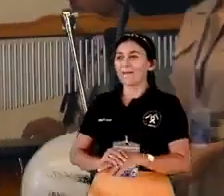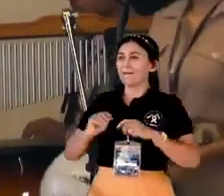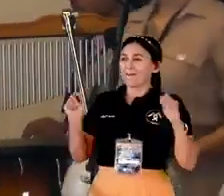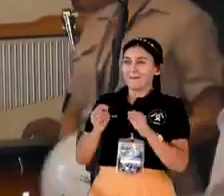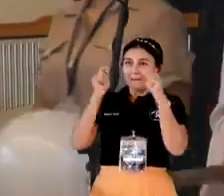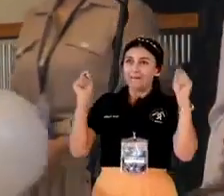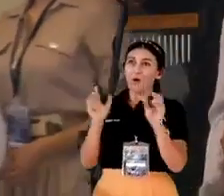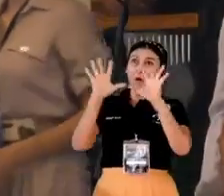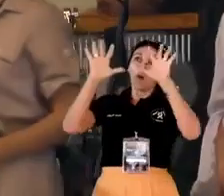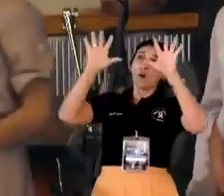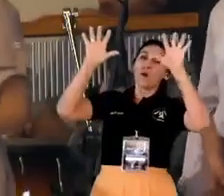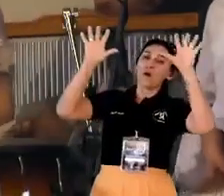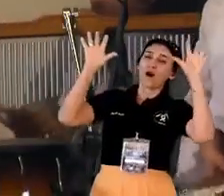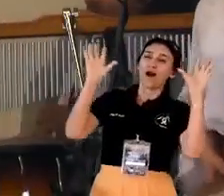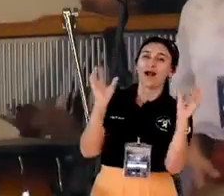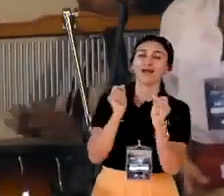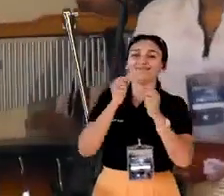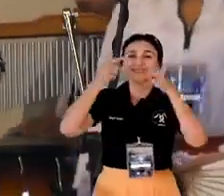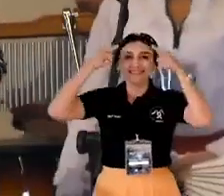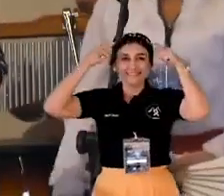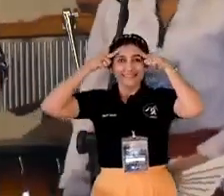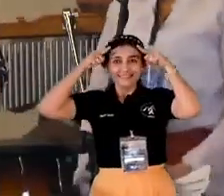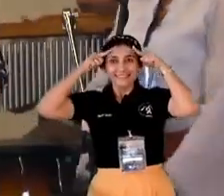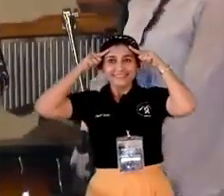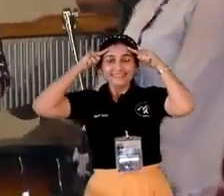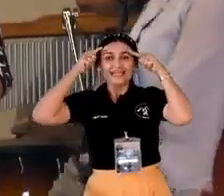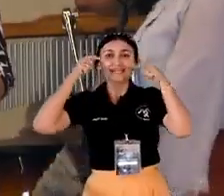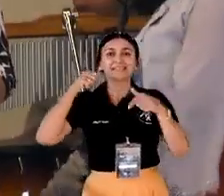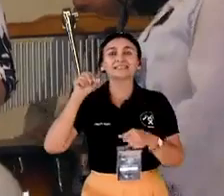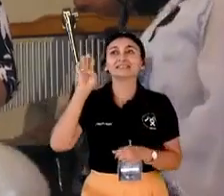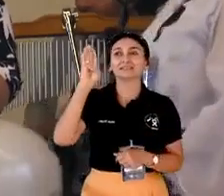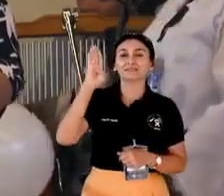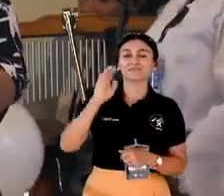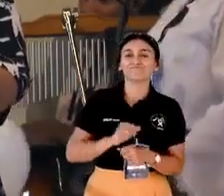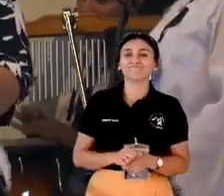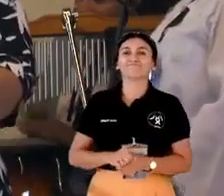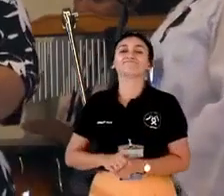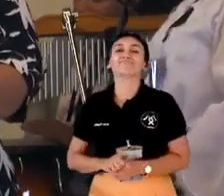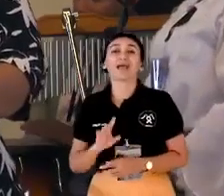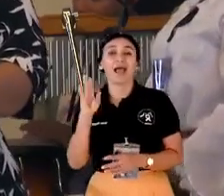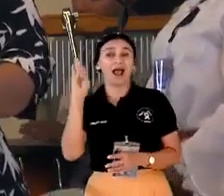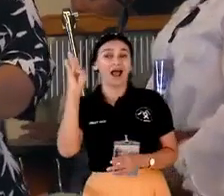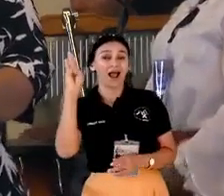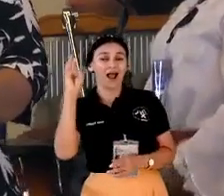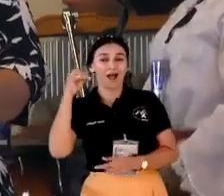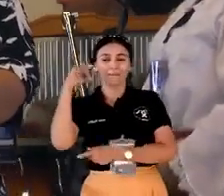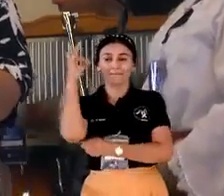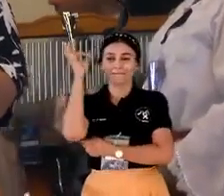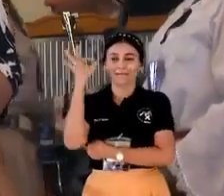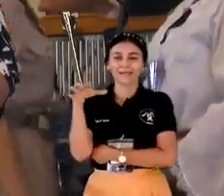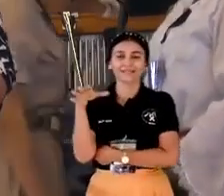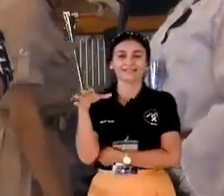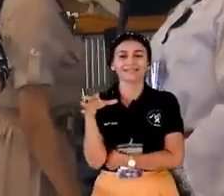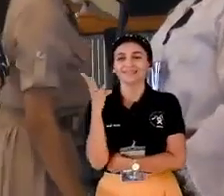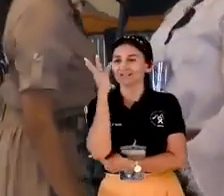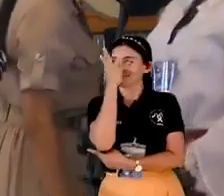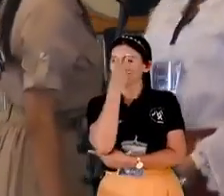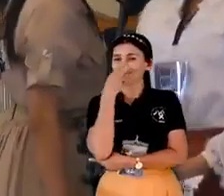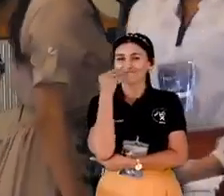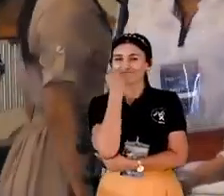del Universo, las esposas de pastores que nos acompañan en esta tarde, nuestras hermosas